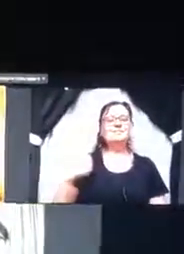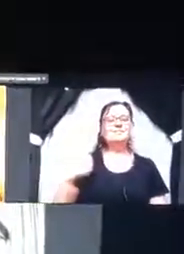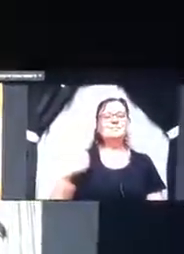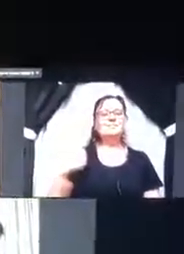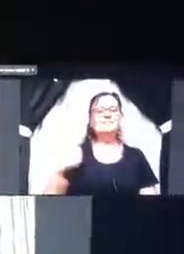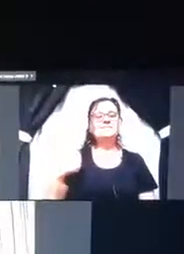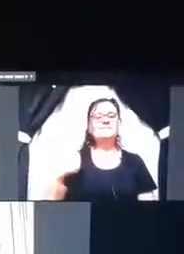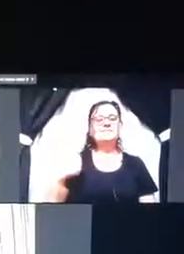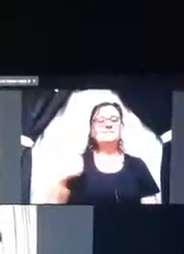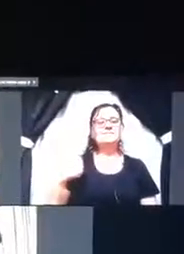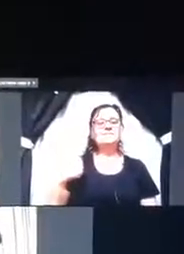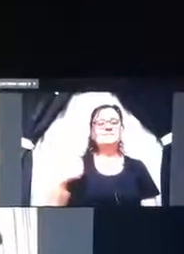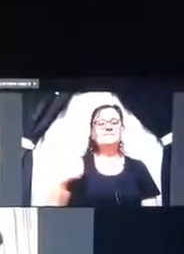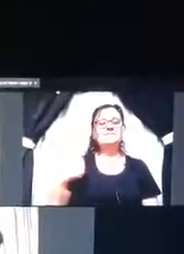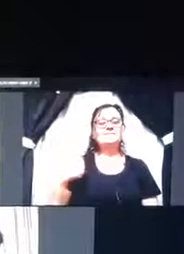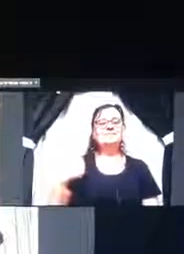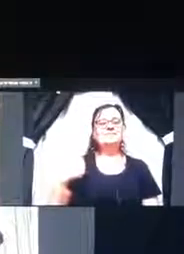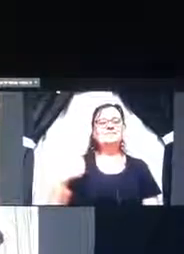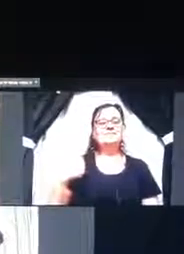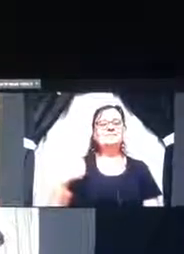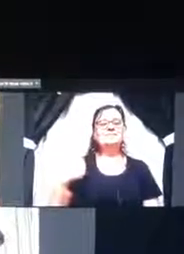Lo que les quería